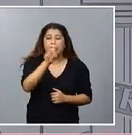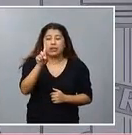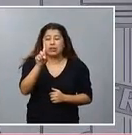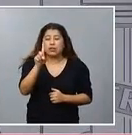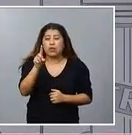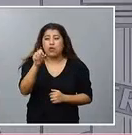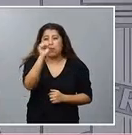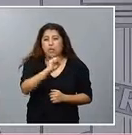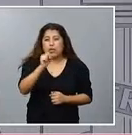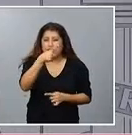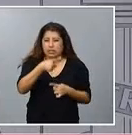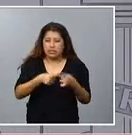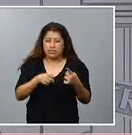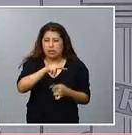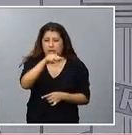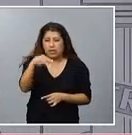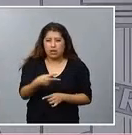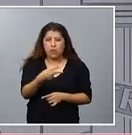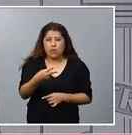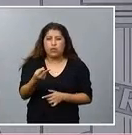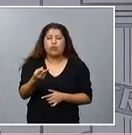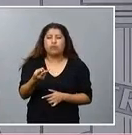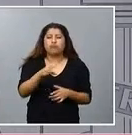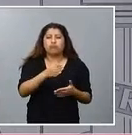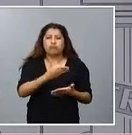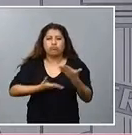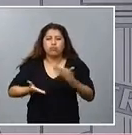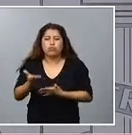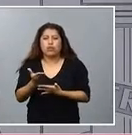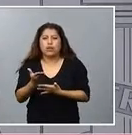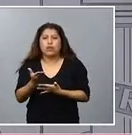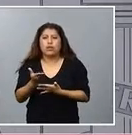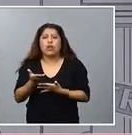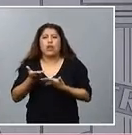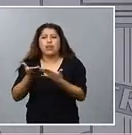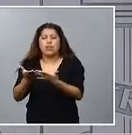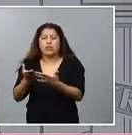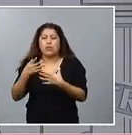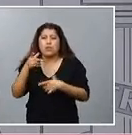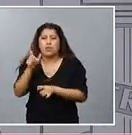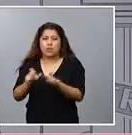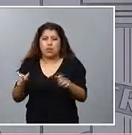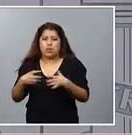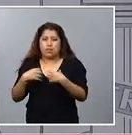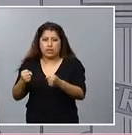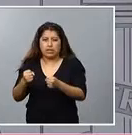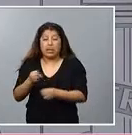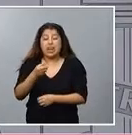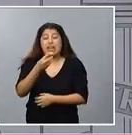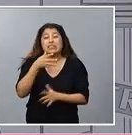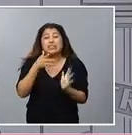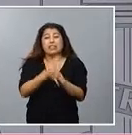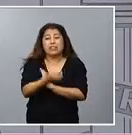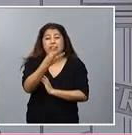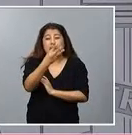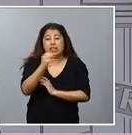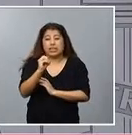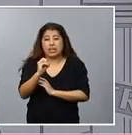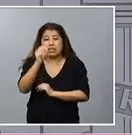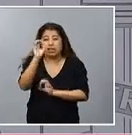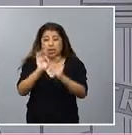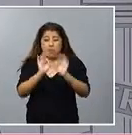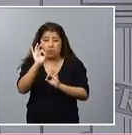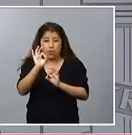de euros entre cooperación y ayuda humanitaria, lo que supone un 30% más de esfuerzo que el desplegado en el